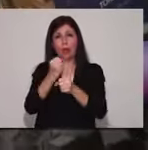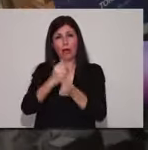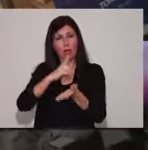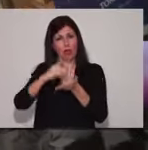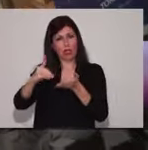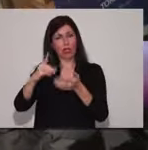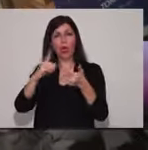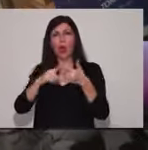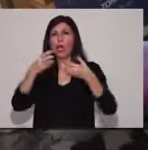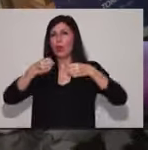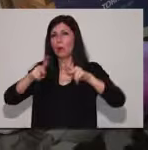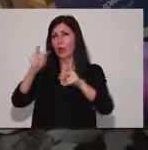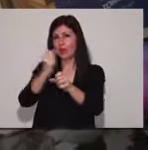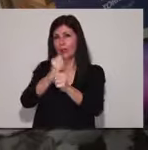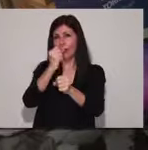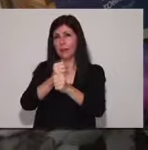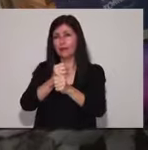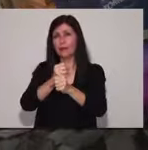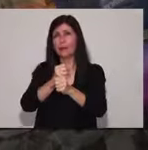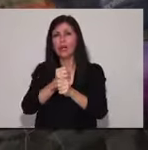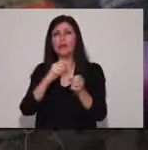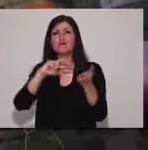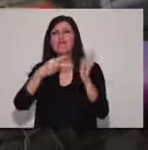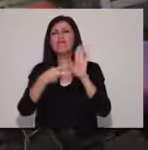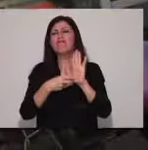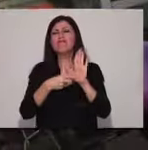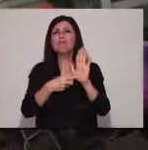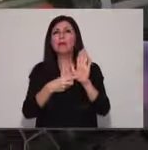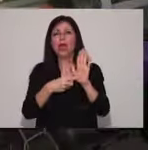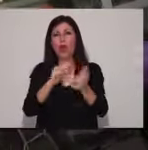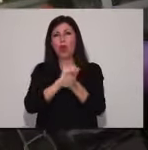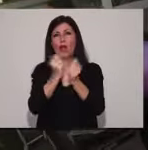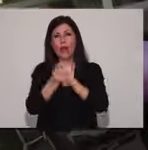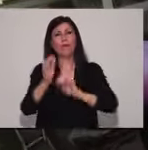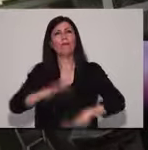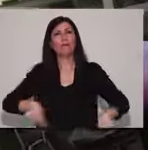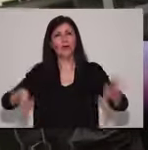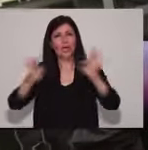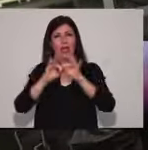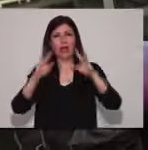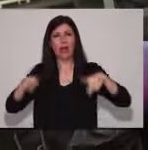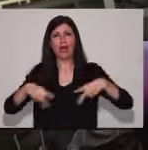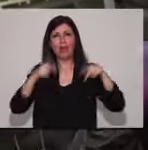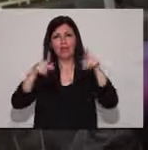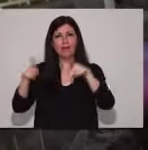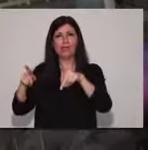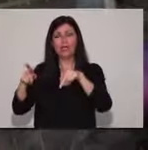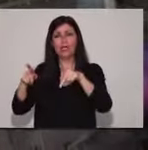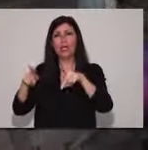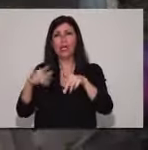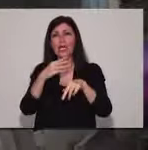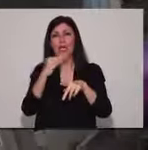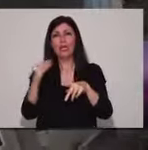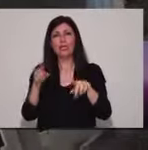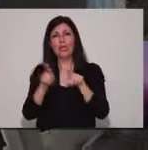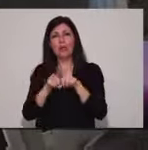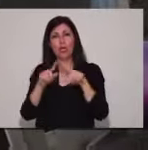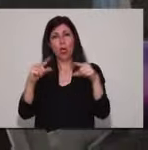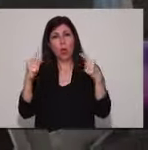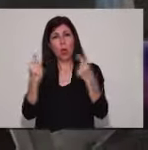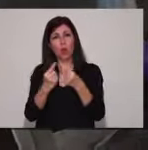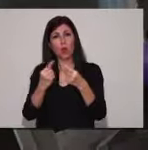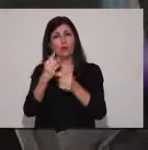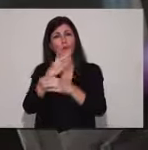el empleo digno y las oportunidades laborales representan un cambio trascendental en la vida de las personas y